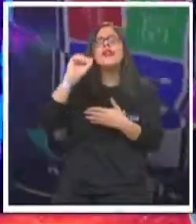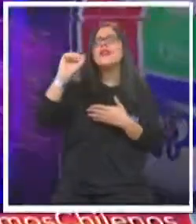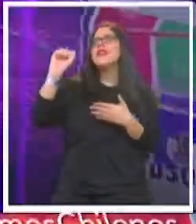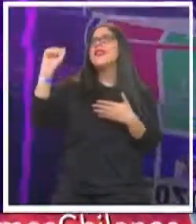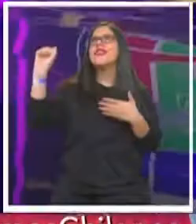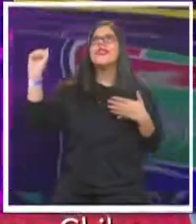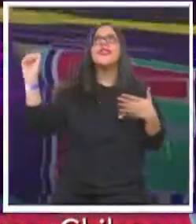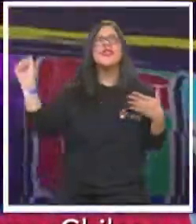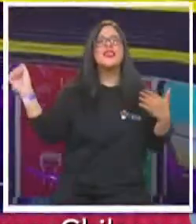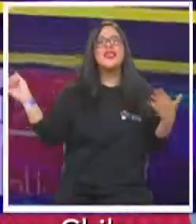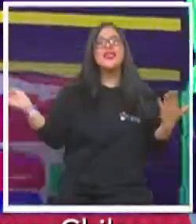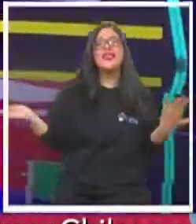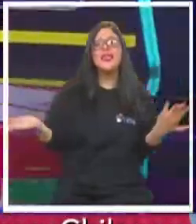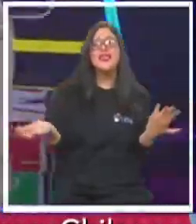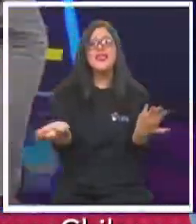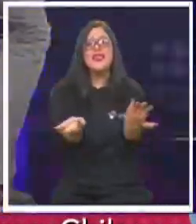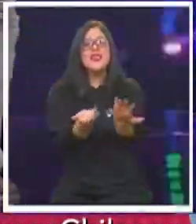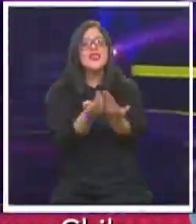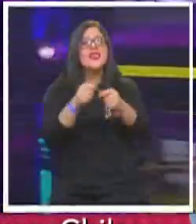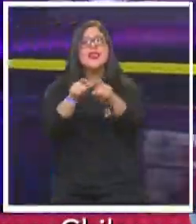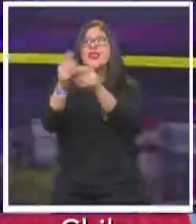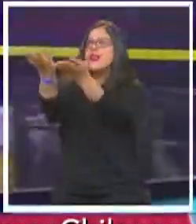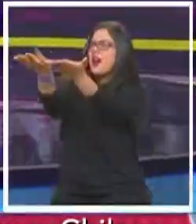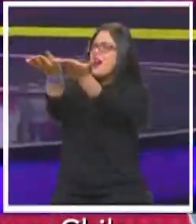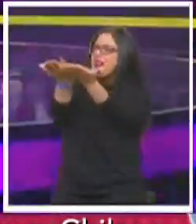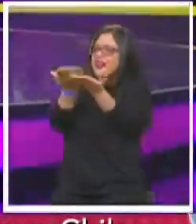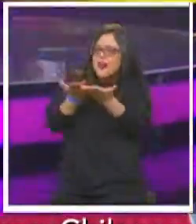madrugada. No habrá más llanto de gatos sobre.